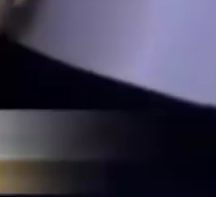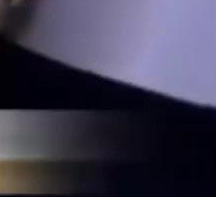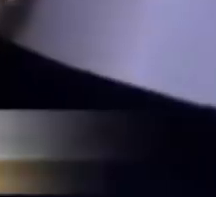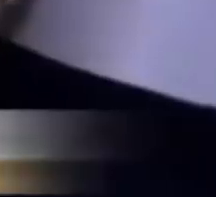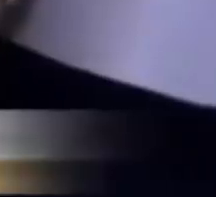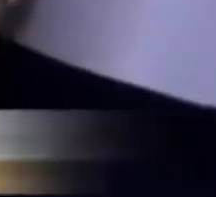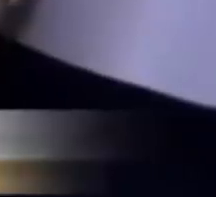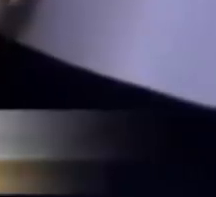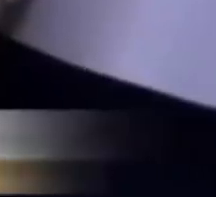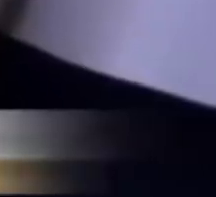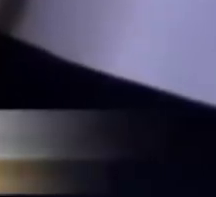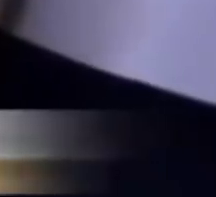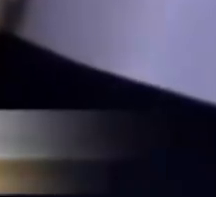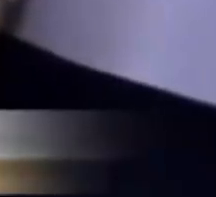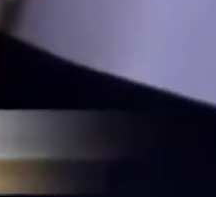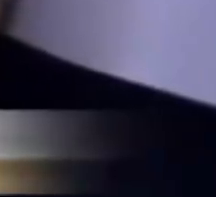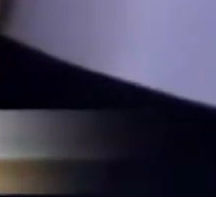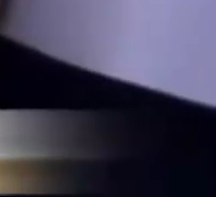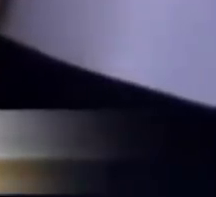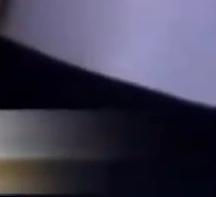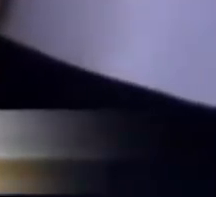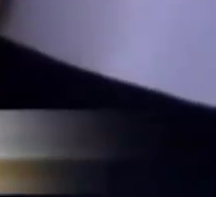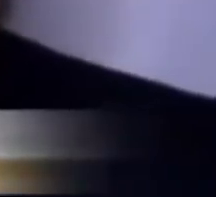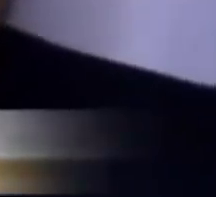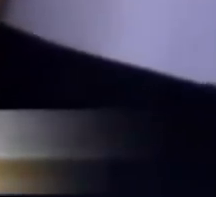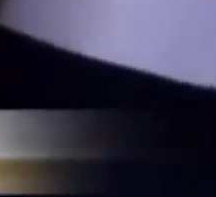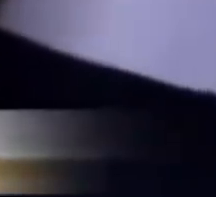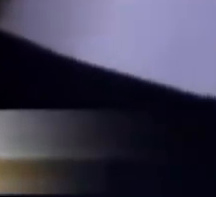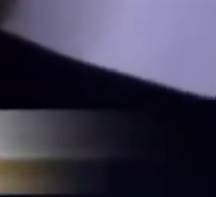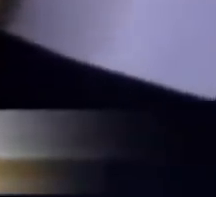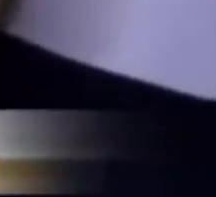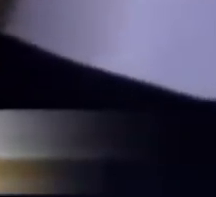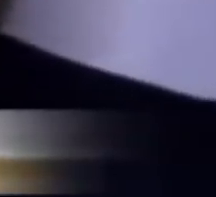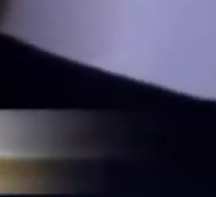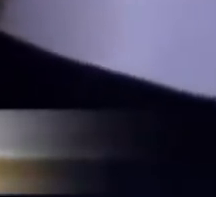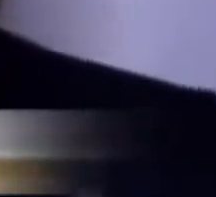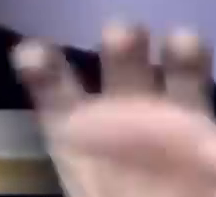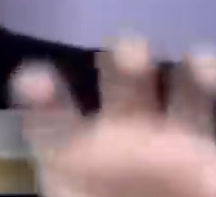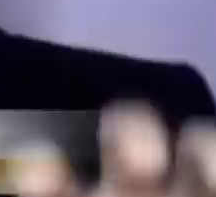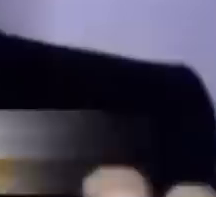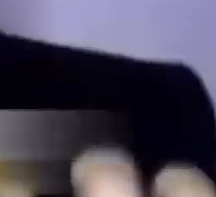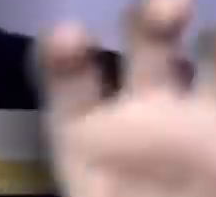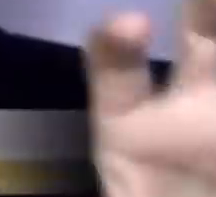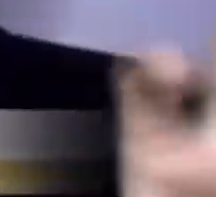actos, digamos, de oposición de la ciudadanía. Pues este es un debate que hay.